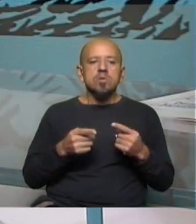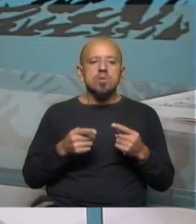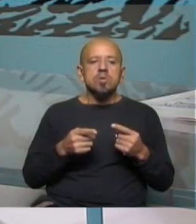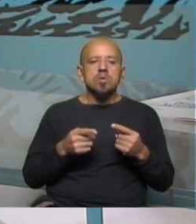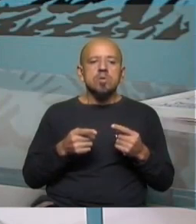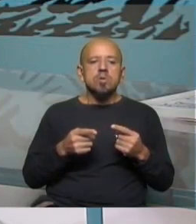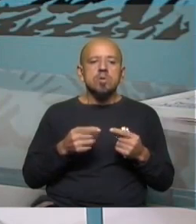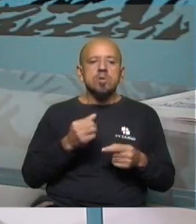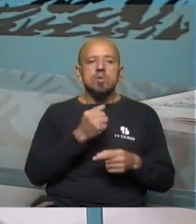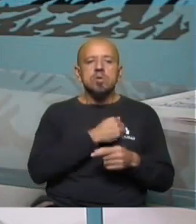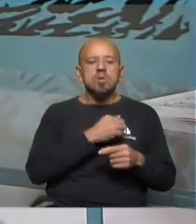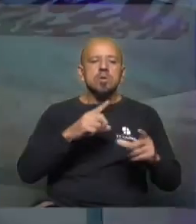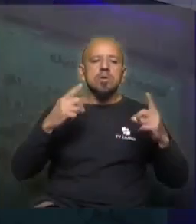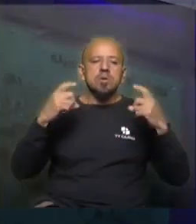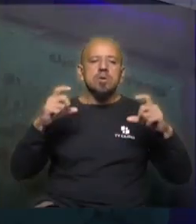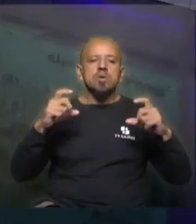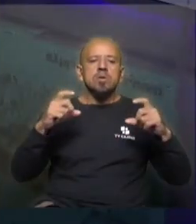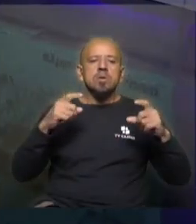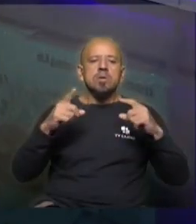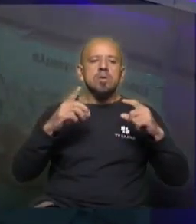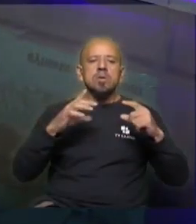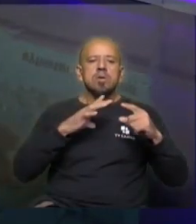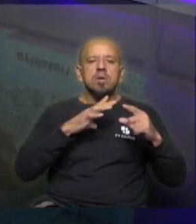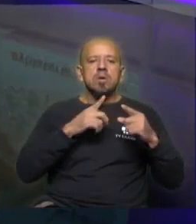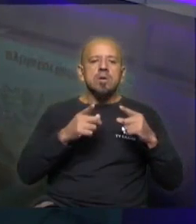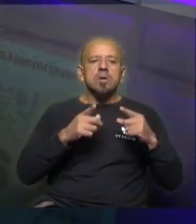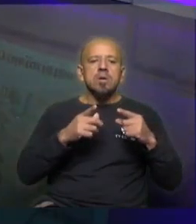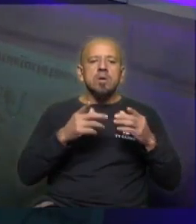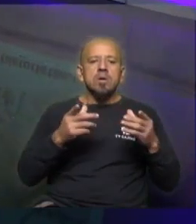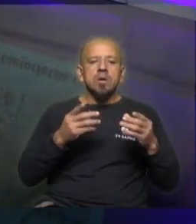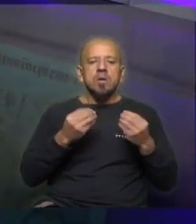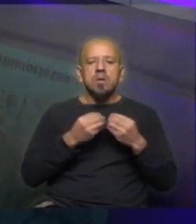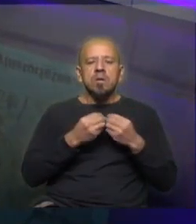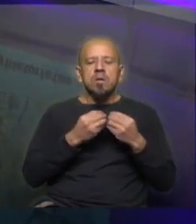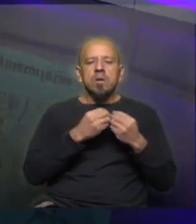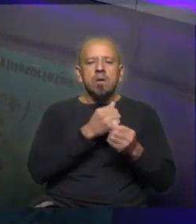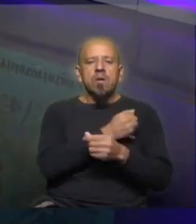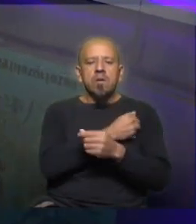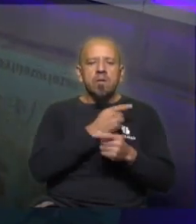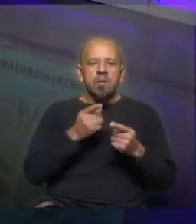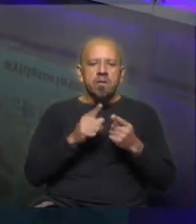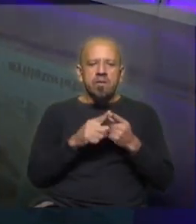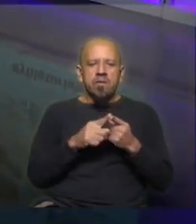así como genérico cuando ahí en la historia de varias artigas a la vez